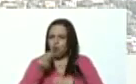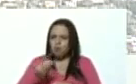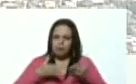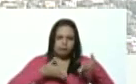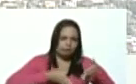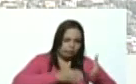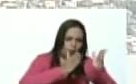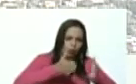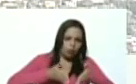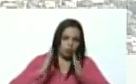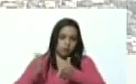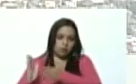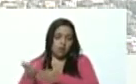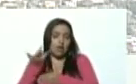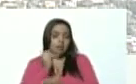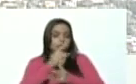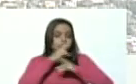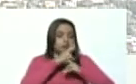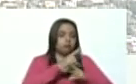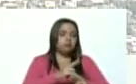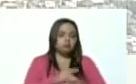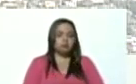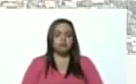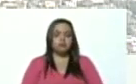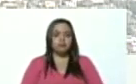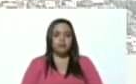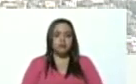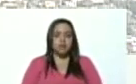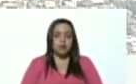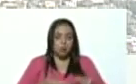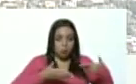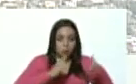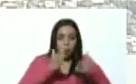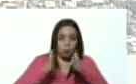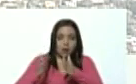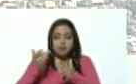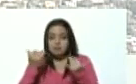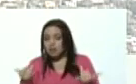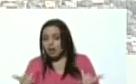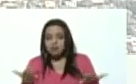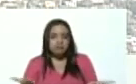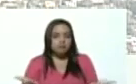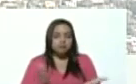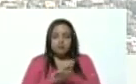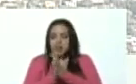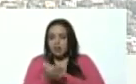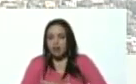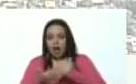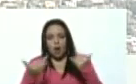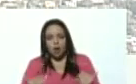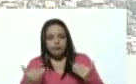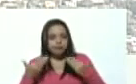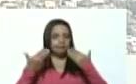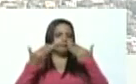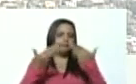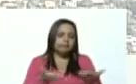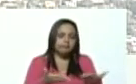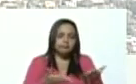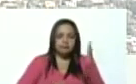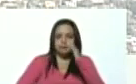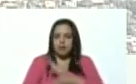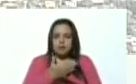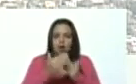Han llegado a la conclusión de que la fase de los corredores ya pasó y ahora vamos a la fase de